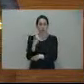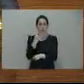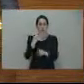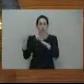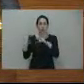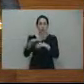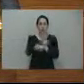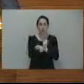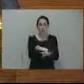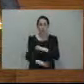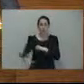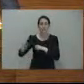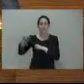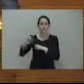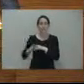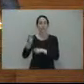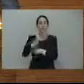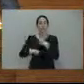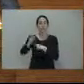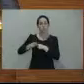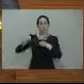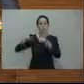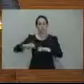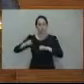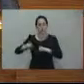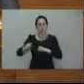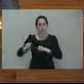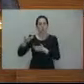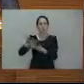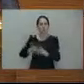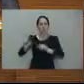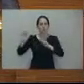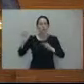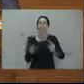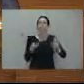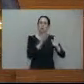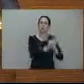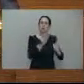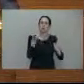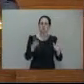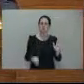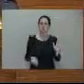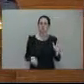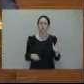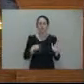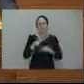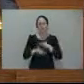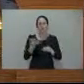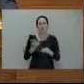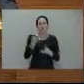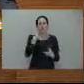base y como eran las asociaciones de mayores, y lo hemos hecho, yo creo que mediante una regulación